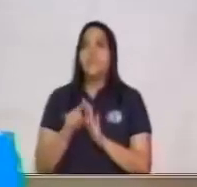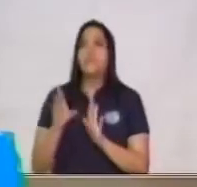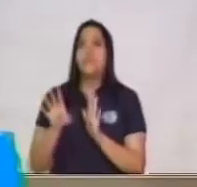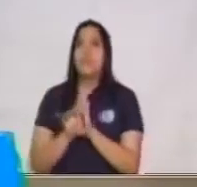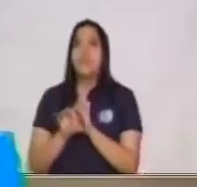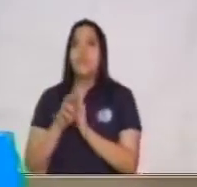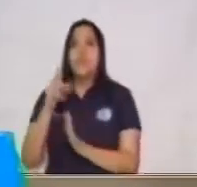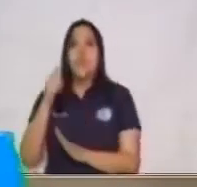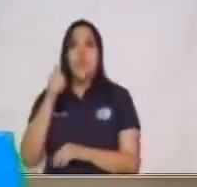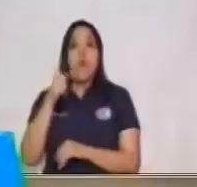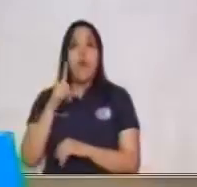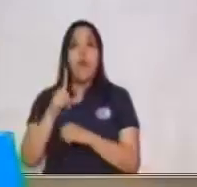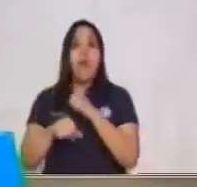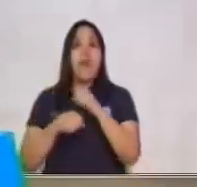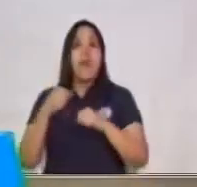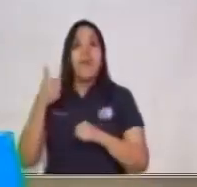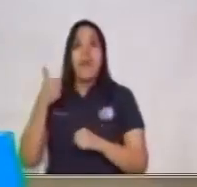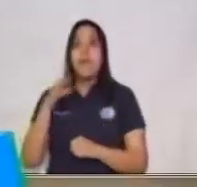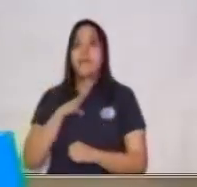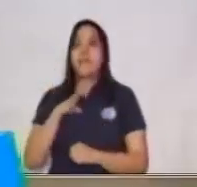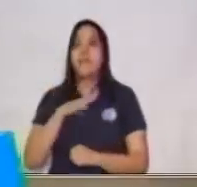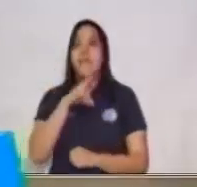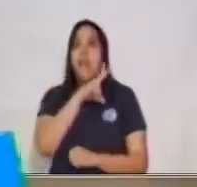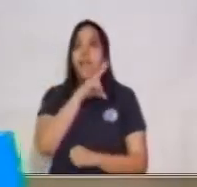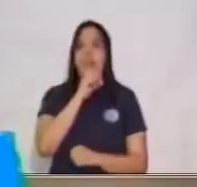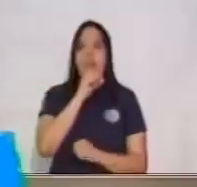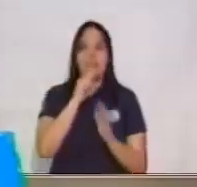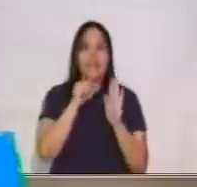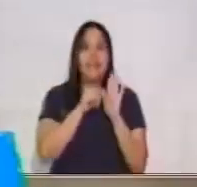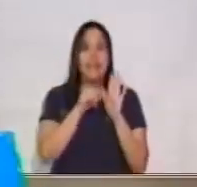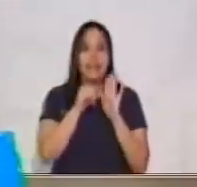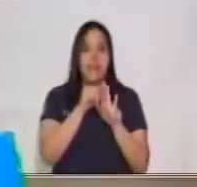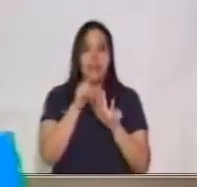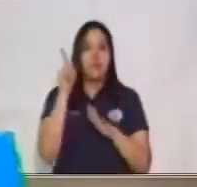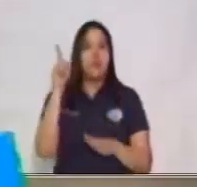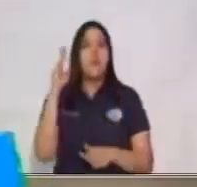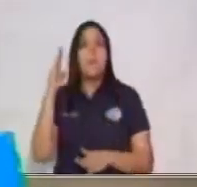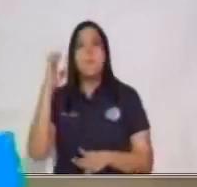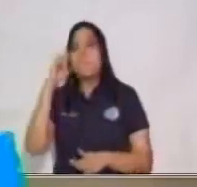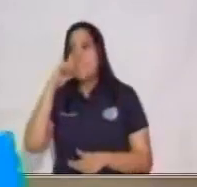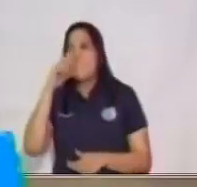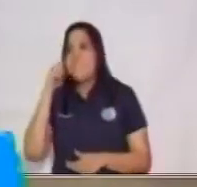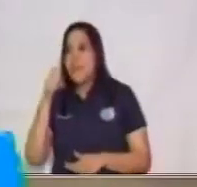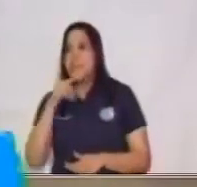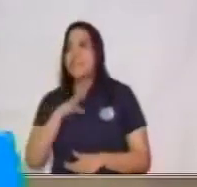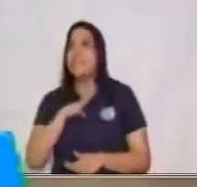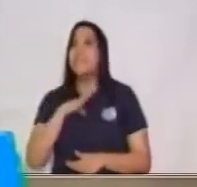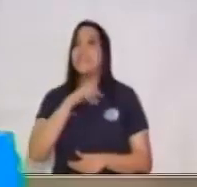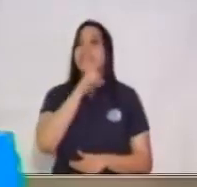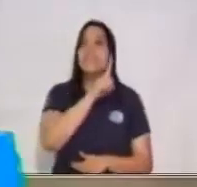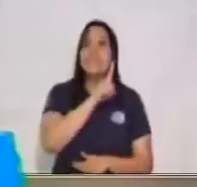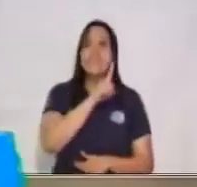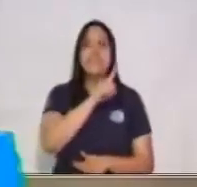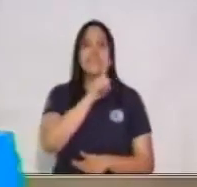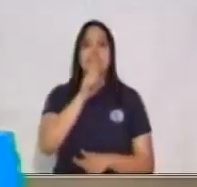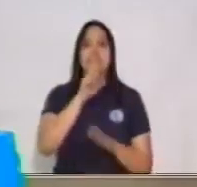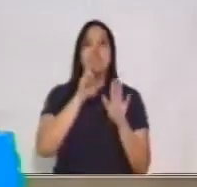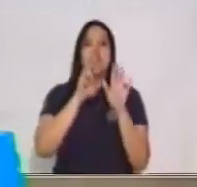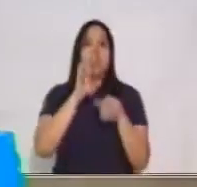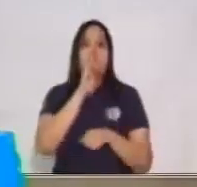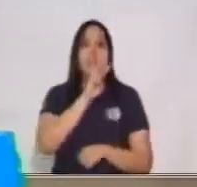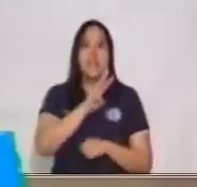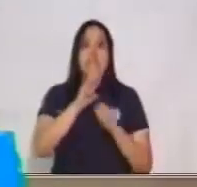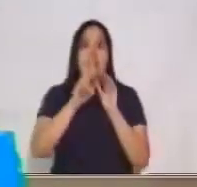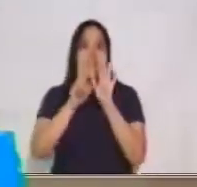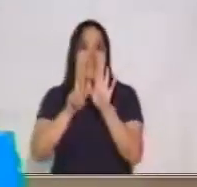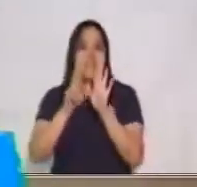20. Beta lo acabamos de encontrar, es 137,17. Más gamma, que nos queda como variable, pero